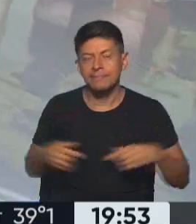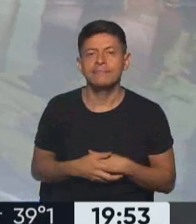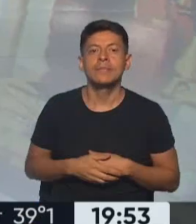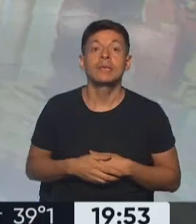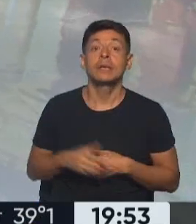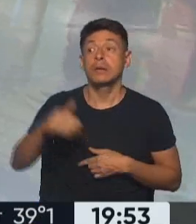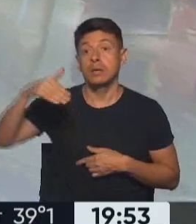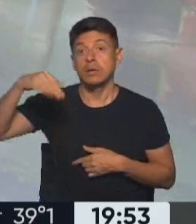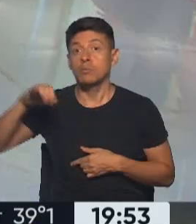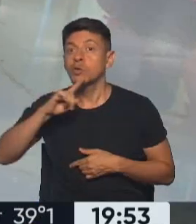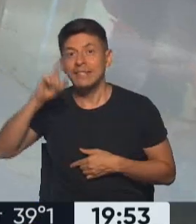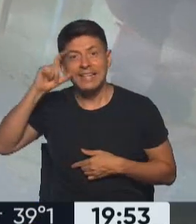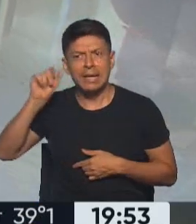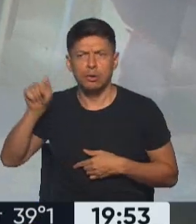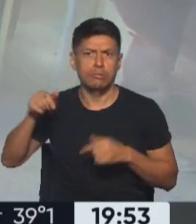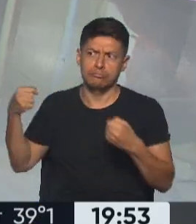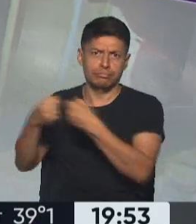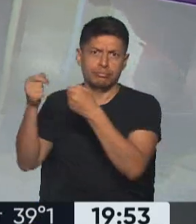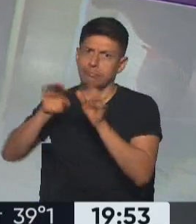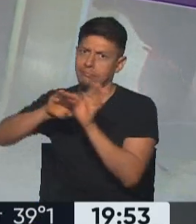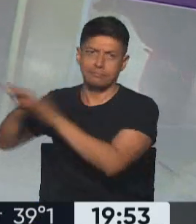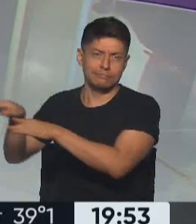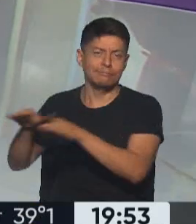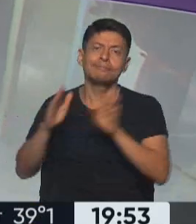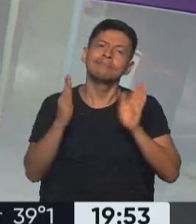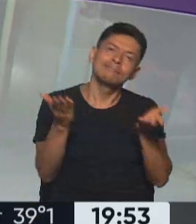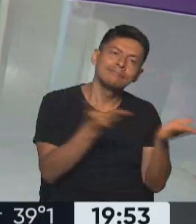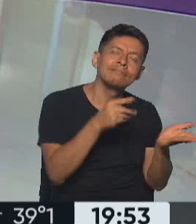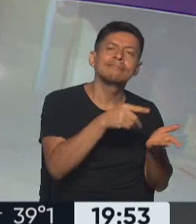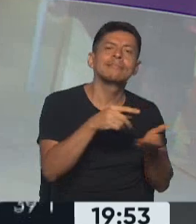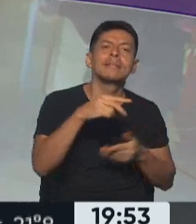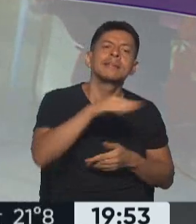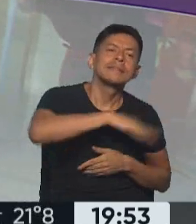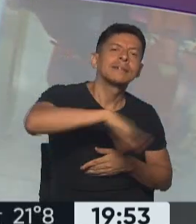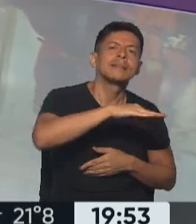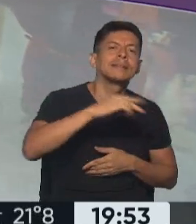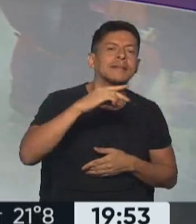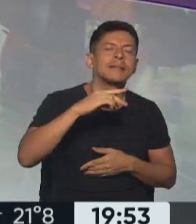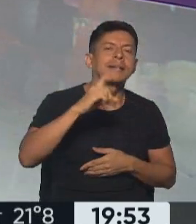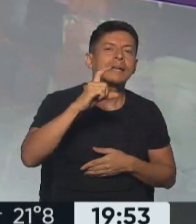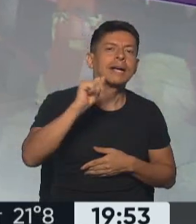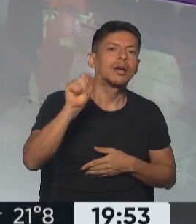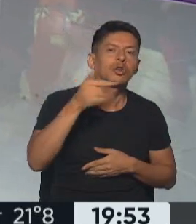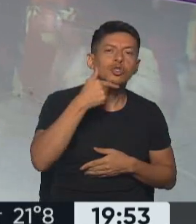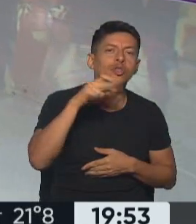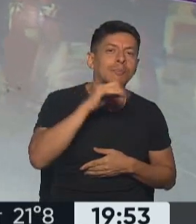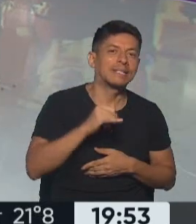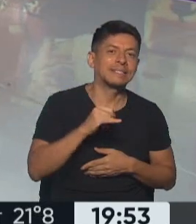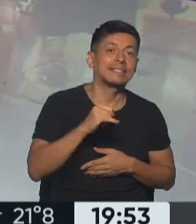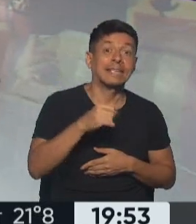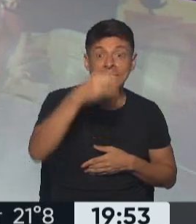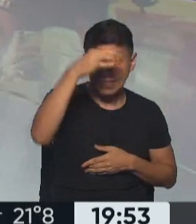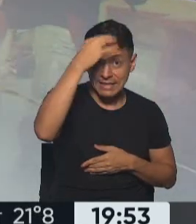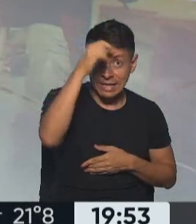de Monte Carlo y ese choque estrepitoso, los invito a que vayamos a Villa Carlos Paz y propiamente al Teatro del Lago. Ahí se está presentando